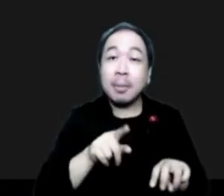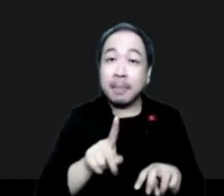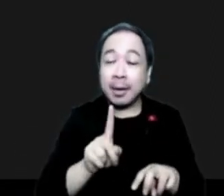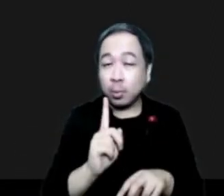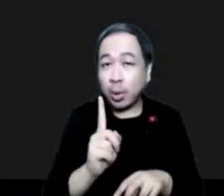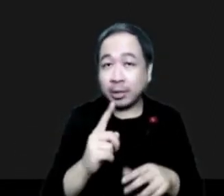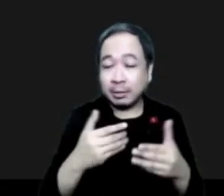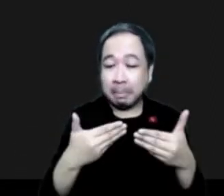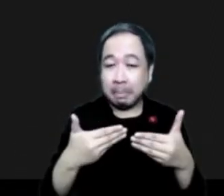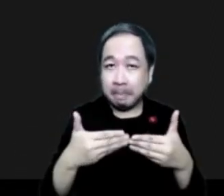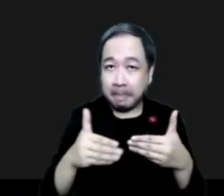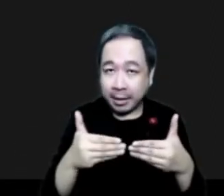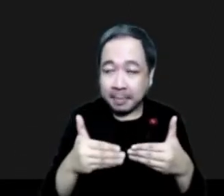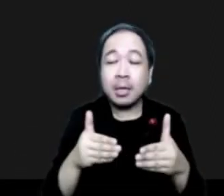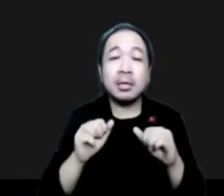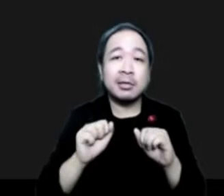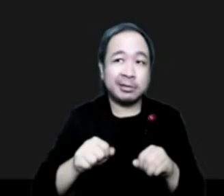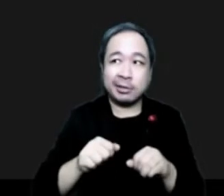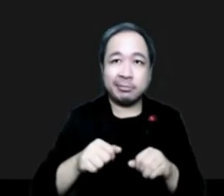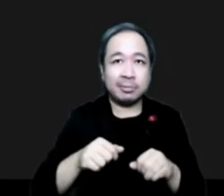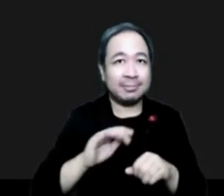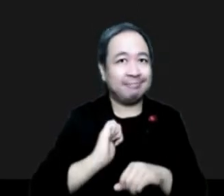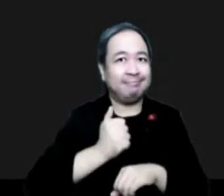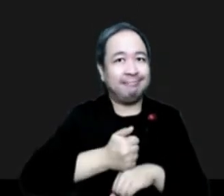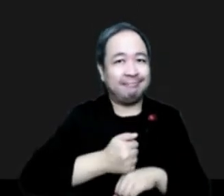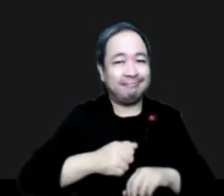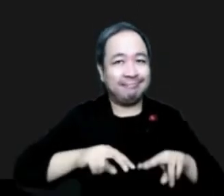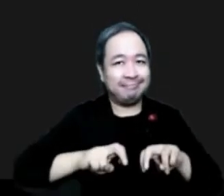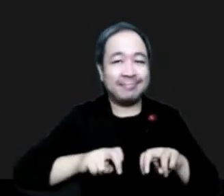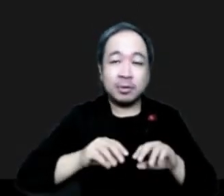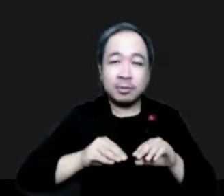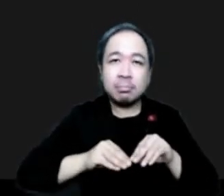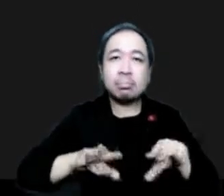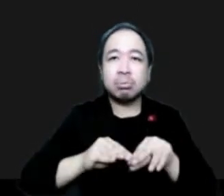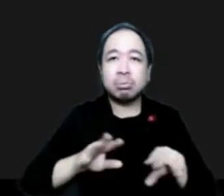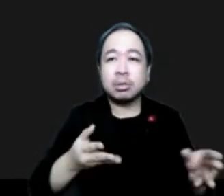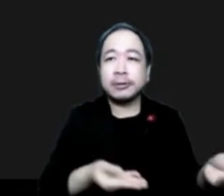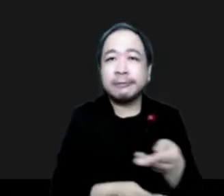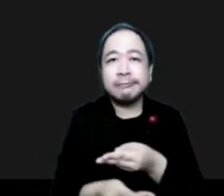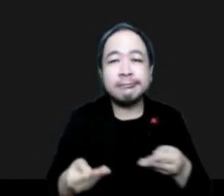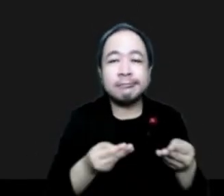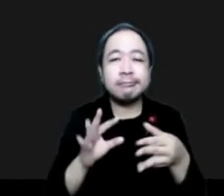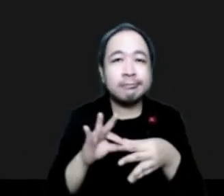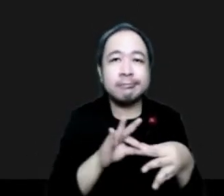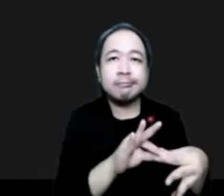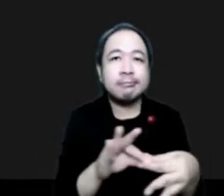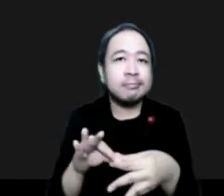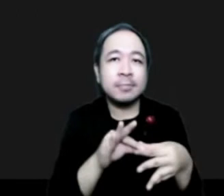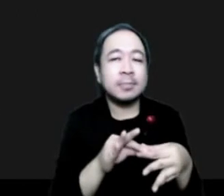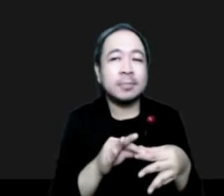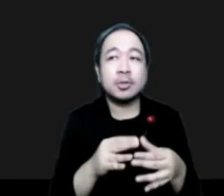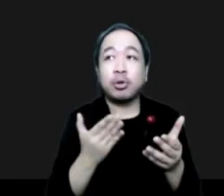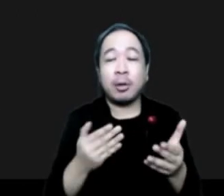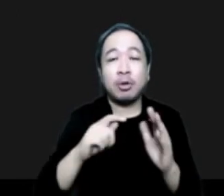centroamericana 25 sensores, los cuales, como comentaba, pues están unidos a los